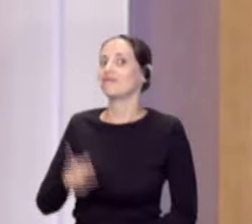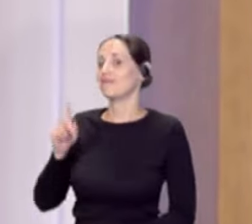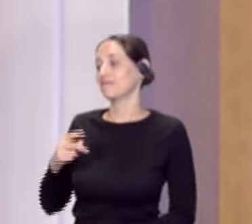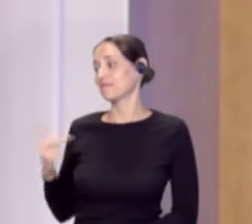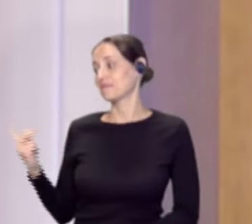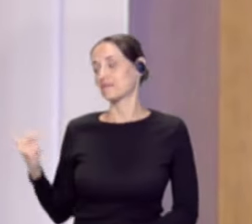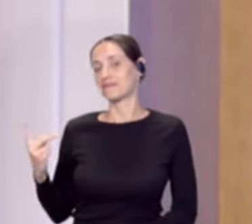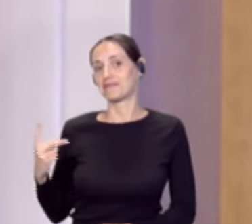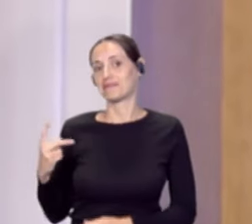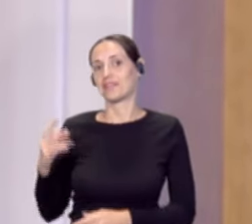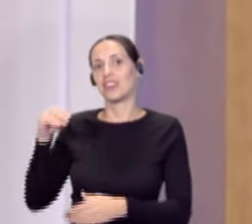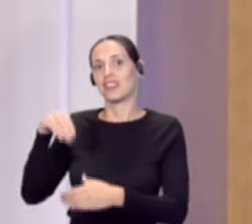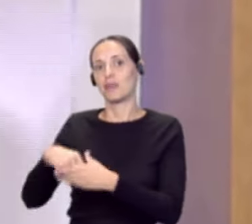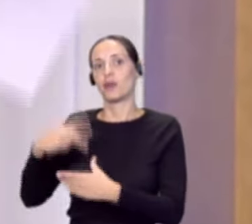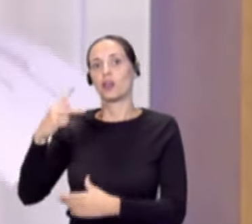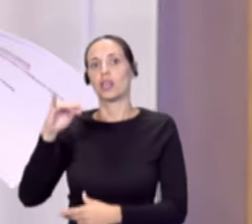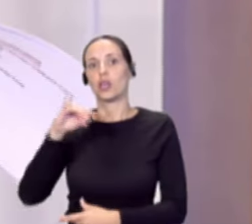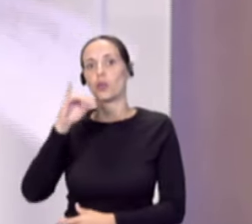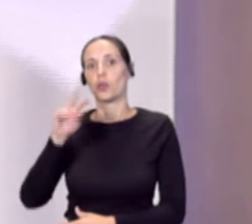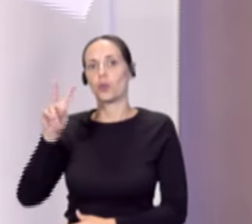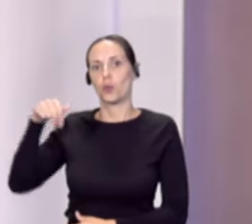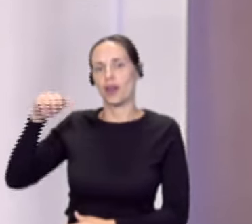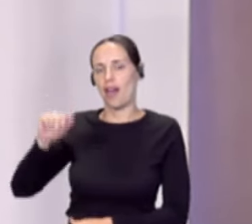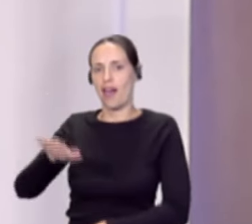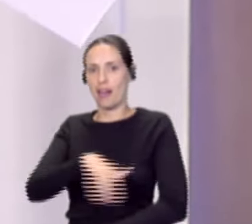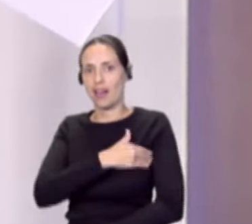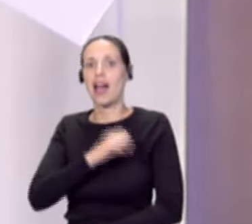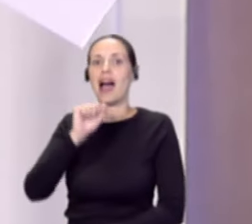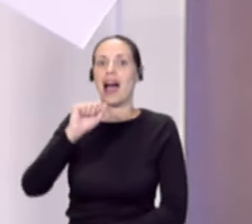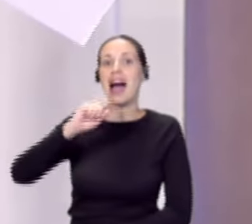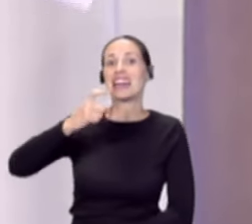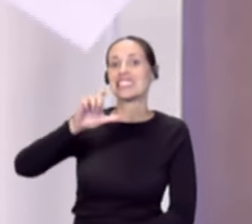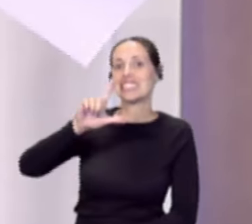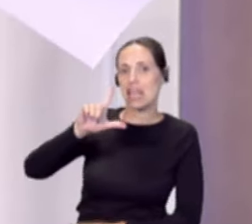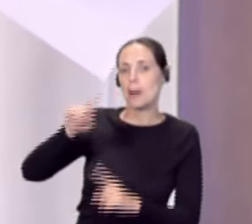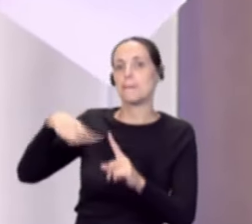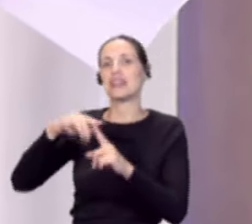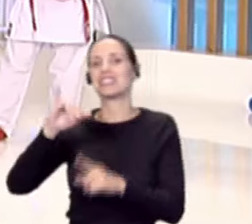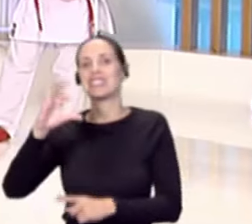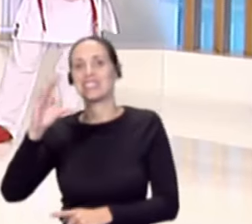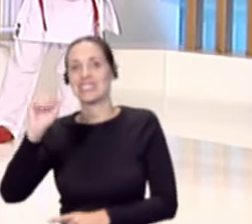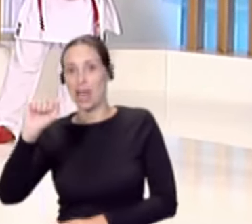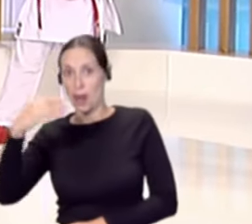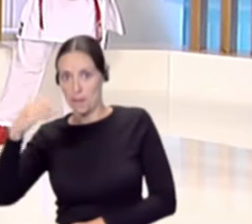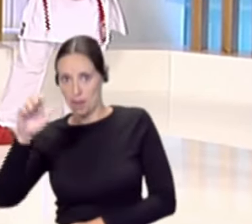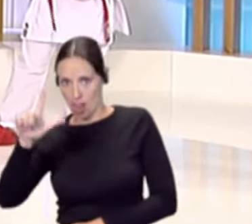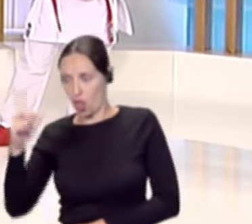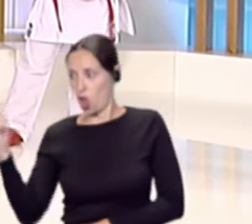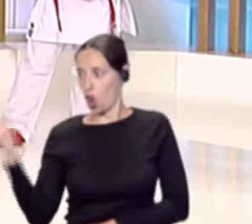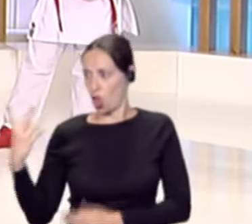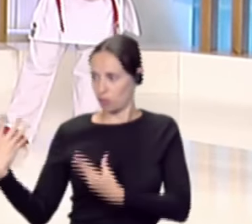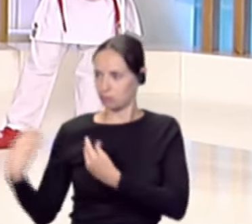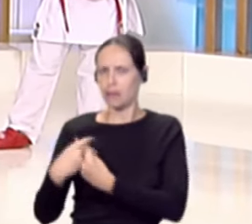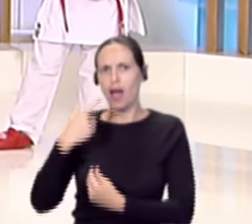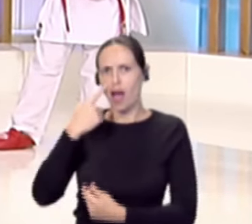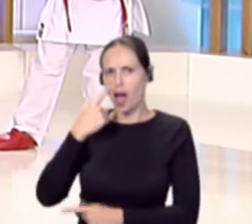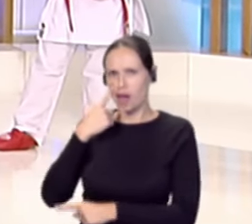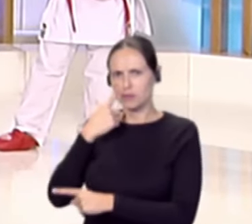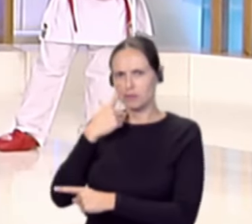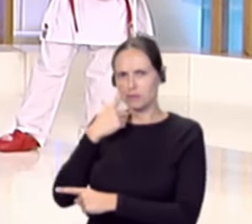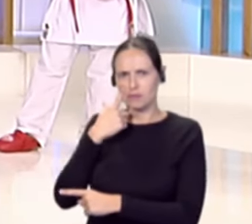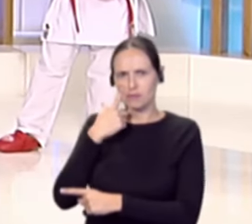dos componentes de la Kizuna Academy, de Axel Sánchez y de también Isabel Baute. Vamos a ver si te parece, ¿no?,